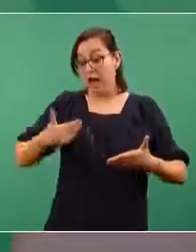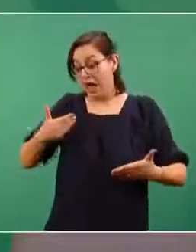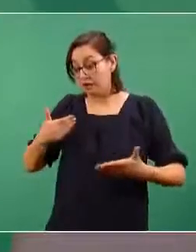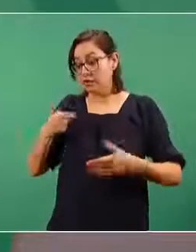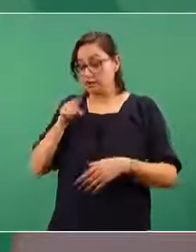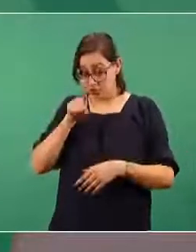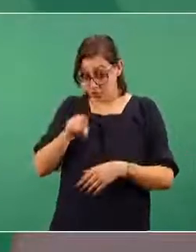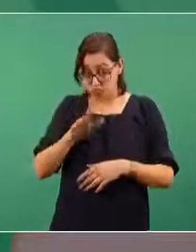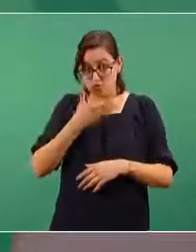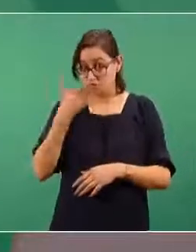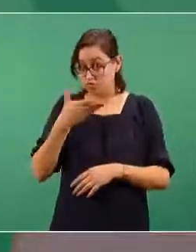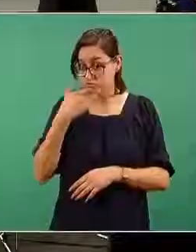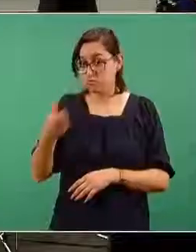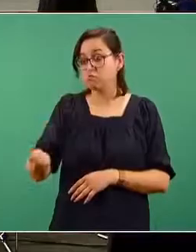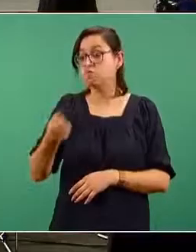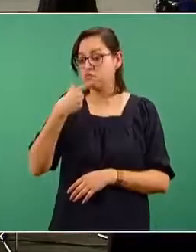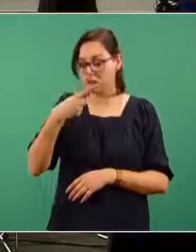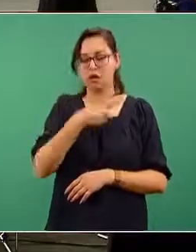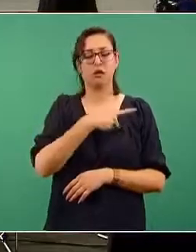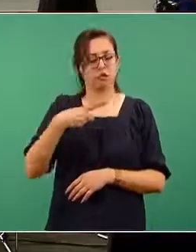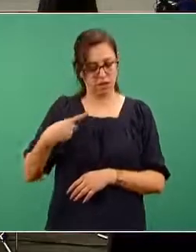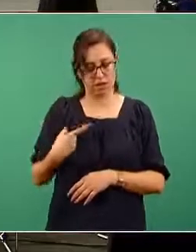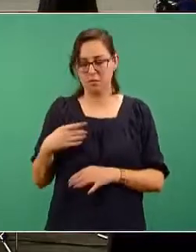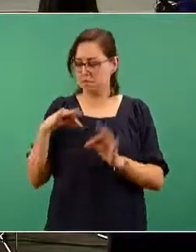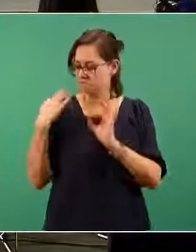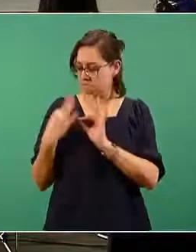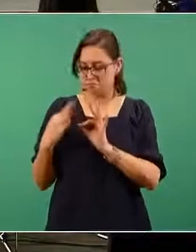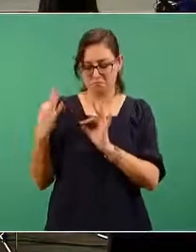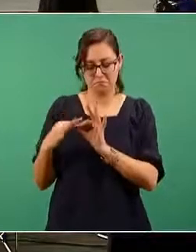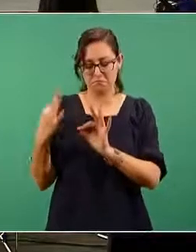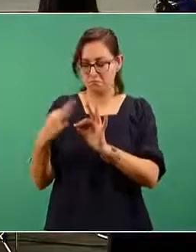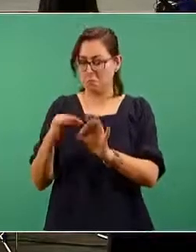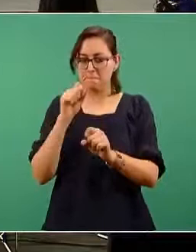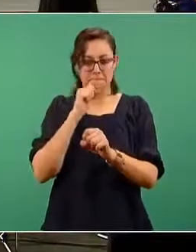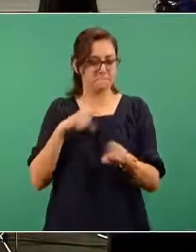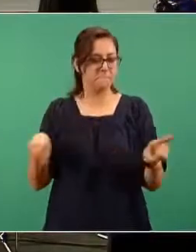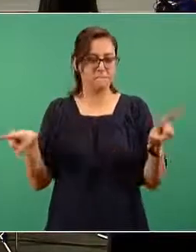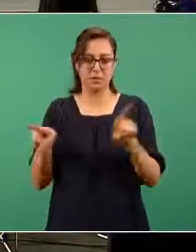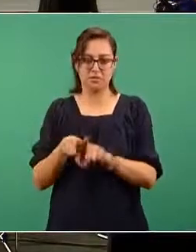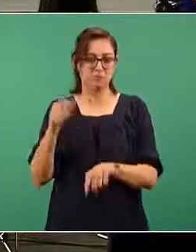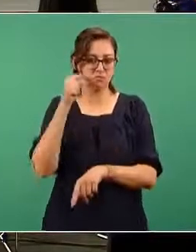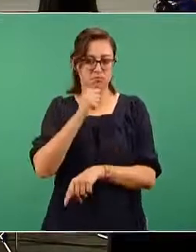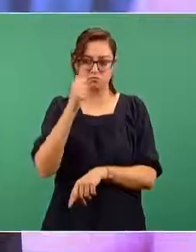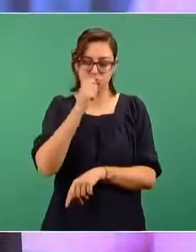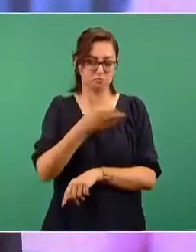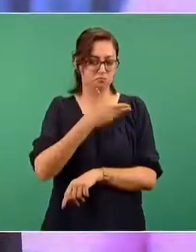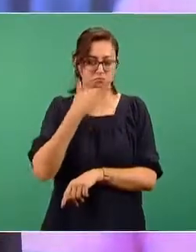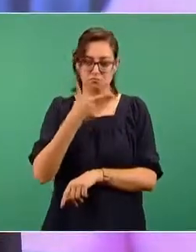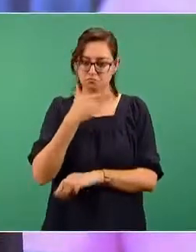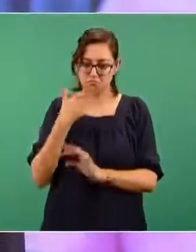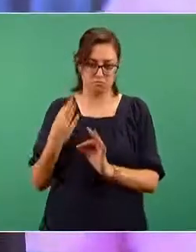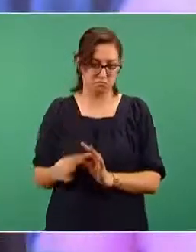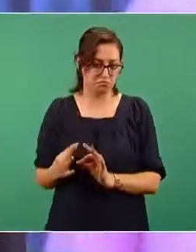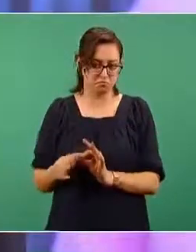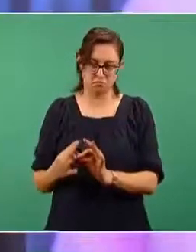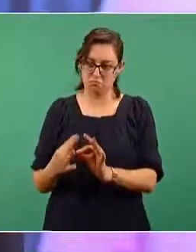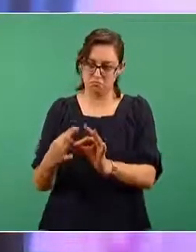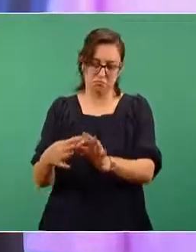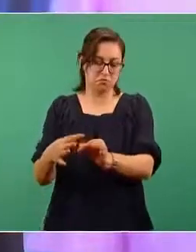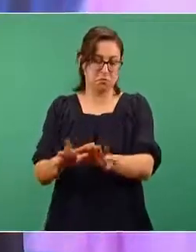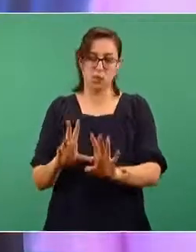vayan con sus medicamentos que ya se los hayan tomado, si es que les tocaba